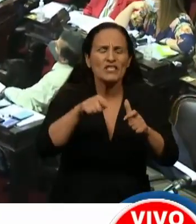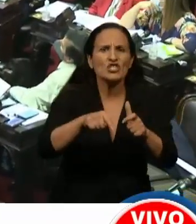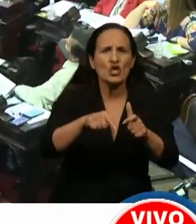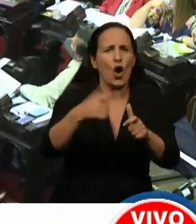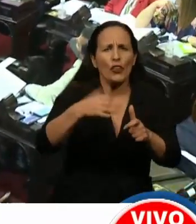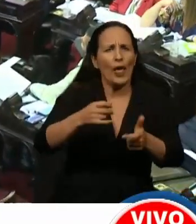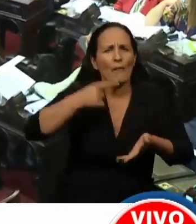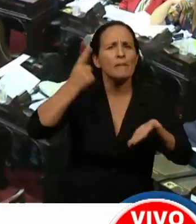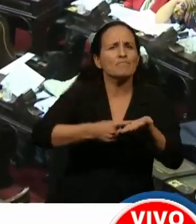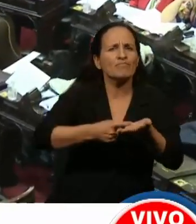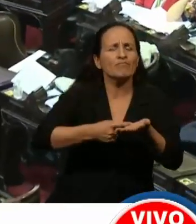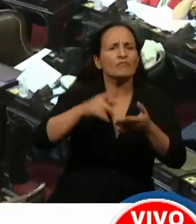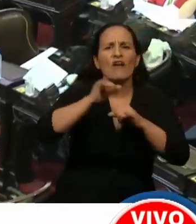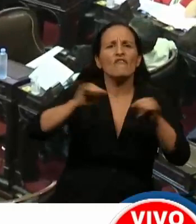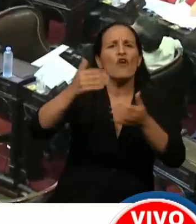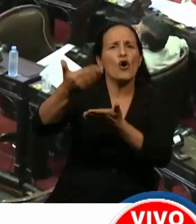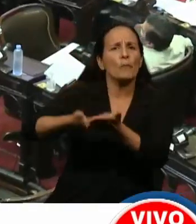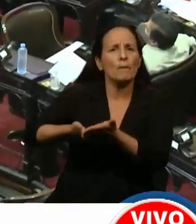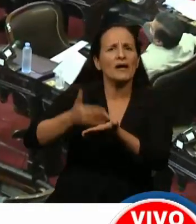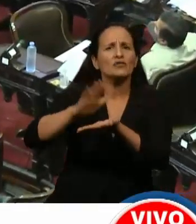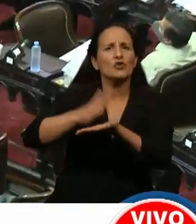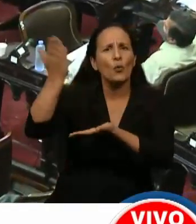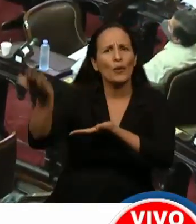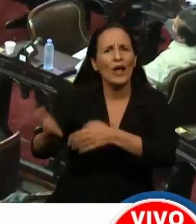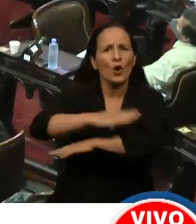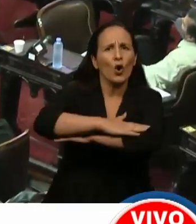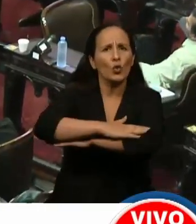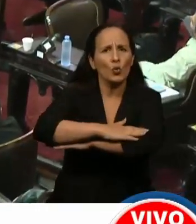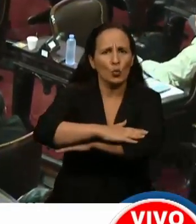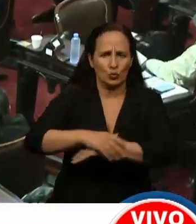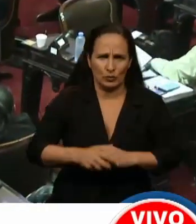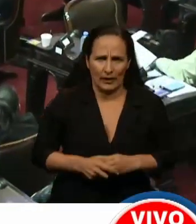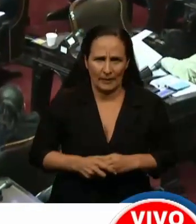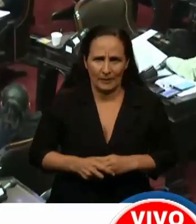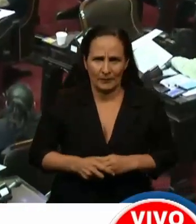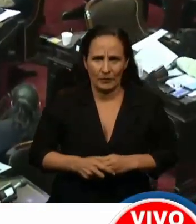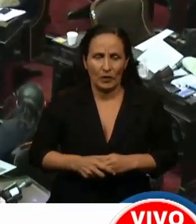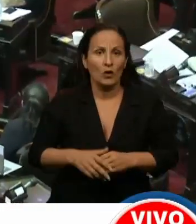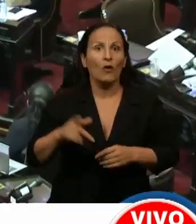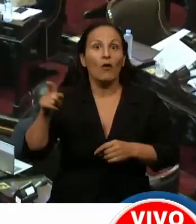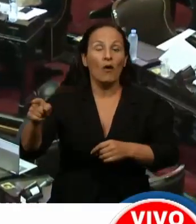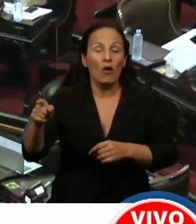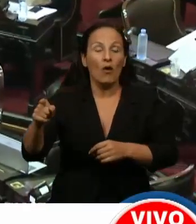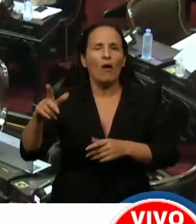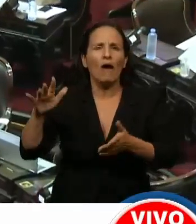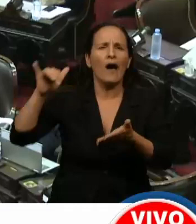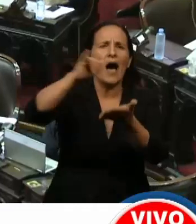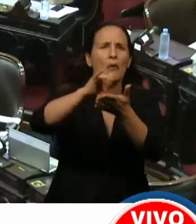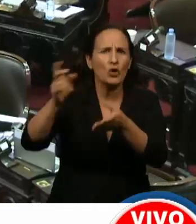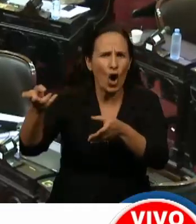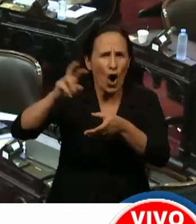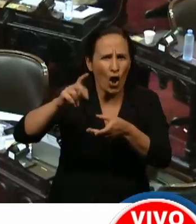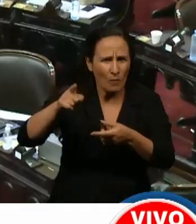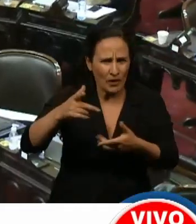expida e informe sobre la conducta de dicho diputado, de abordar un avión sin saber